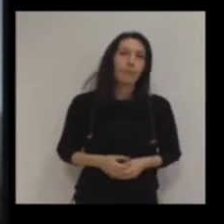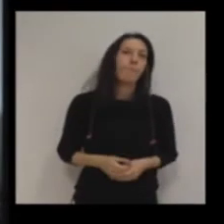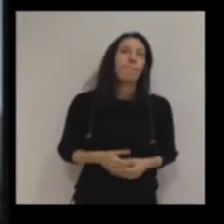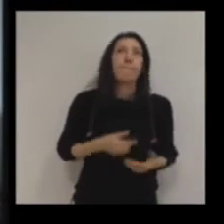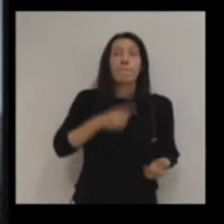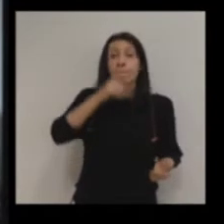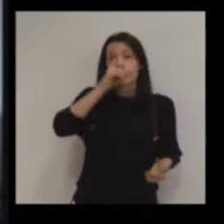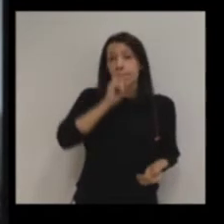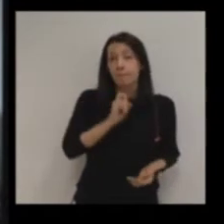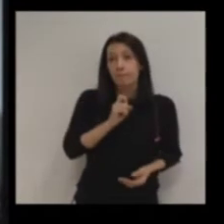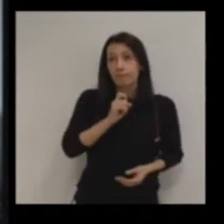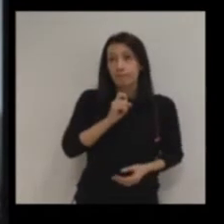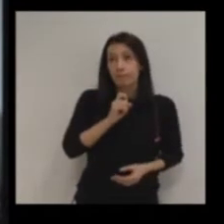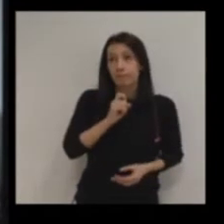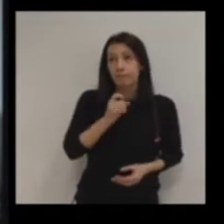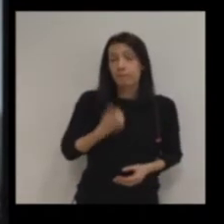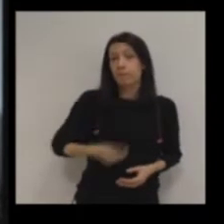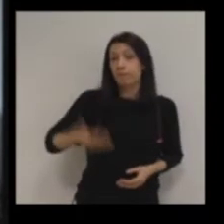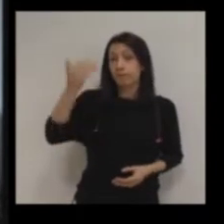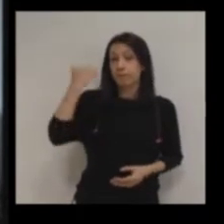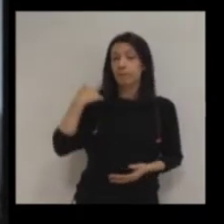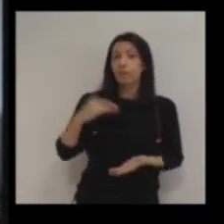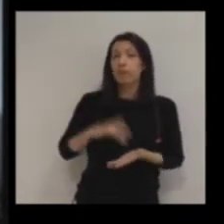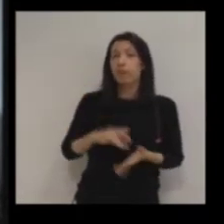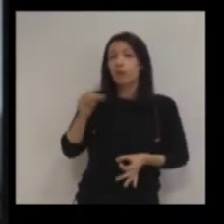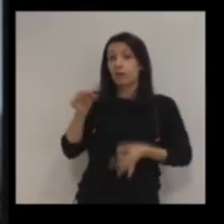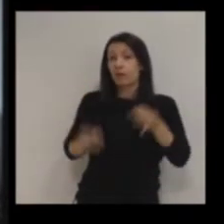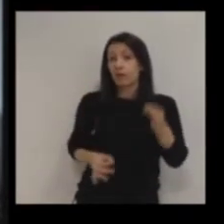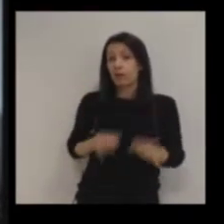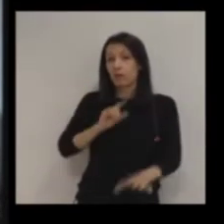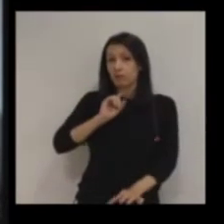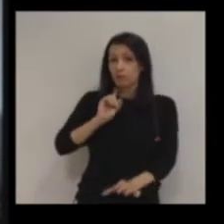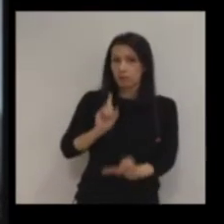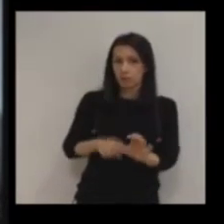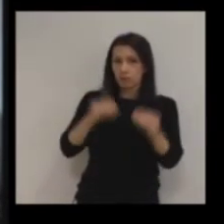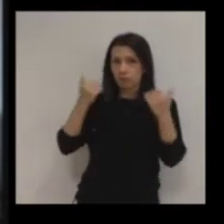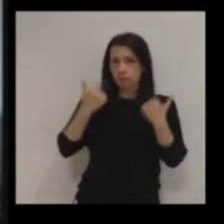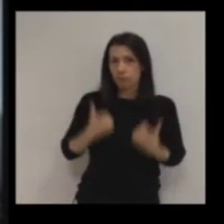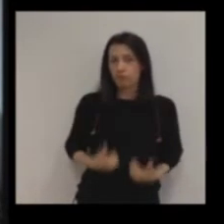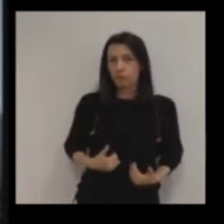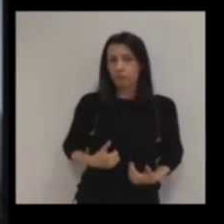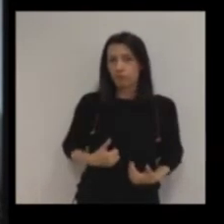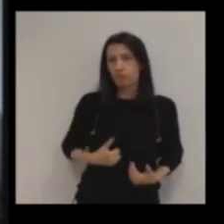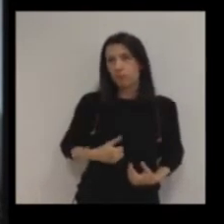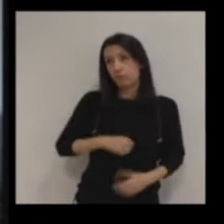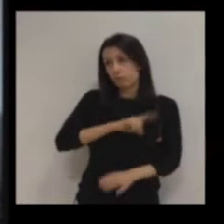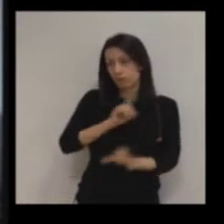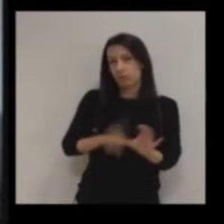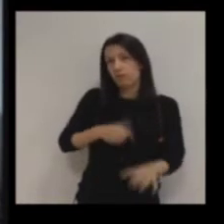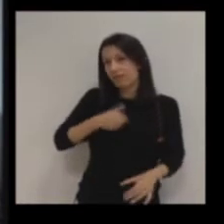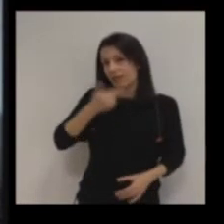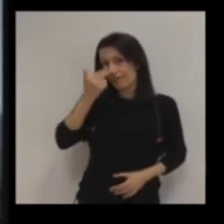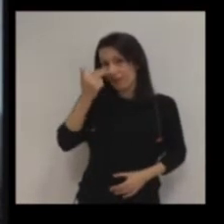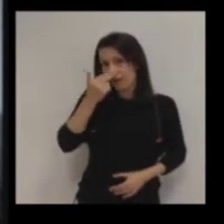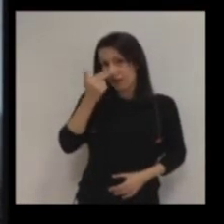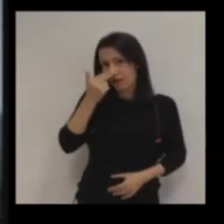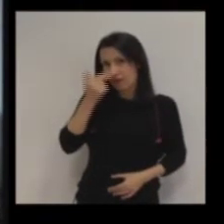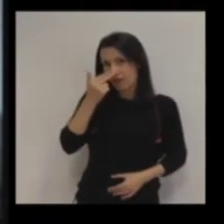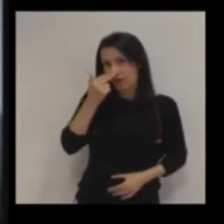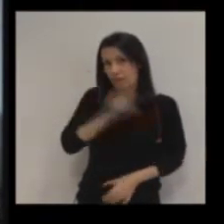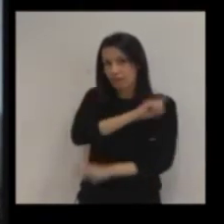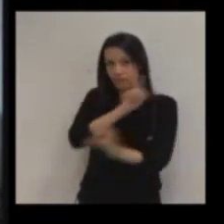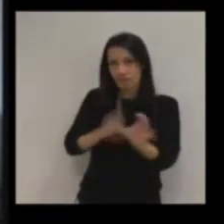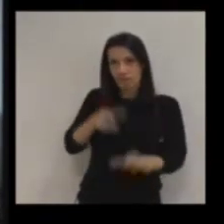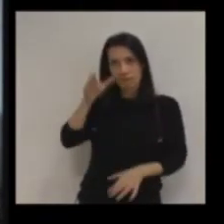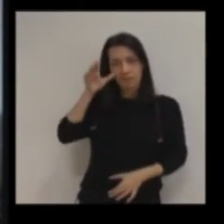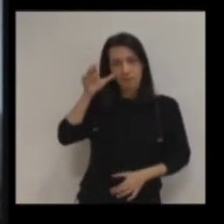yo recuerdo en un juicio en el que yo estuve como, iba a decir como implicado, bueno, como